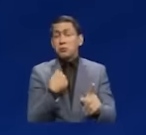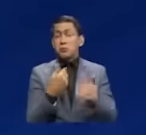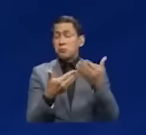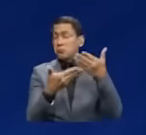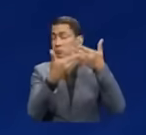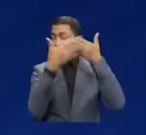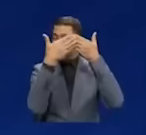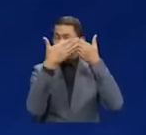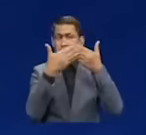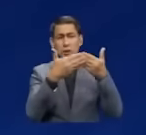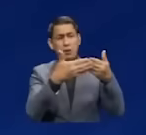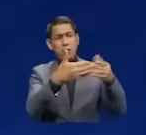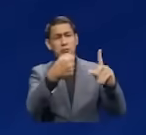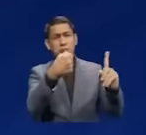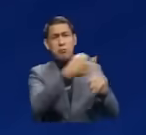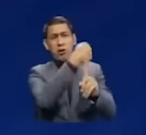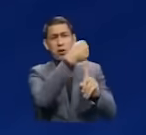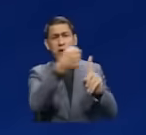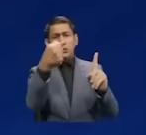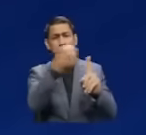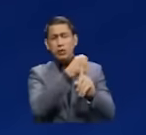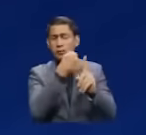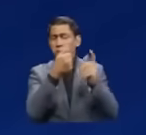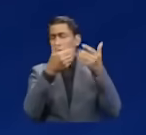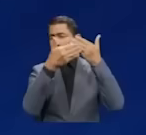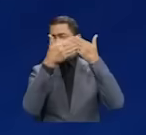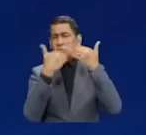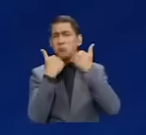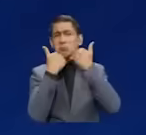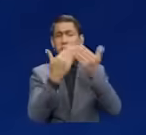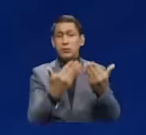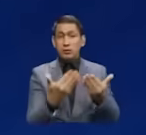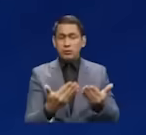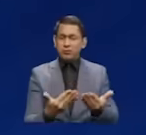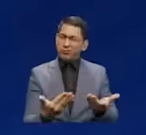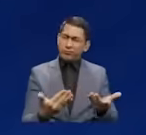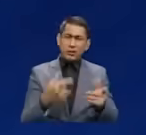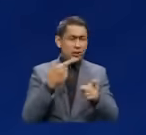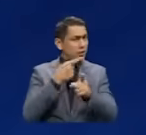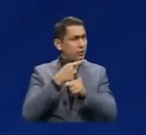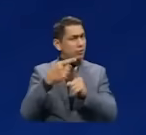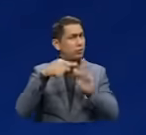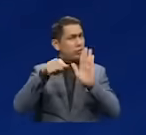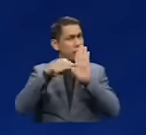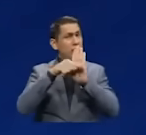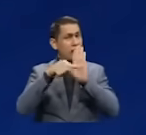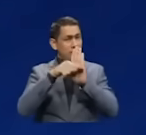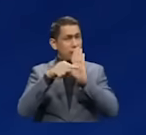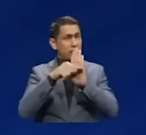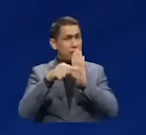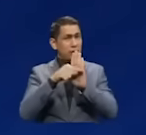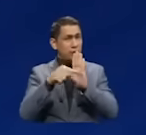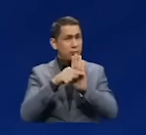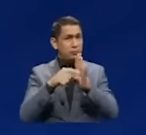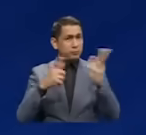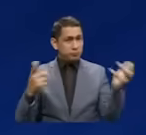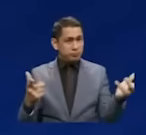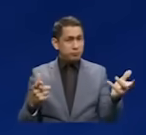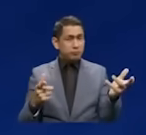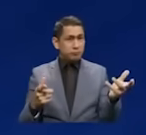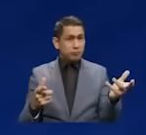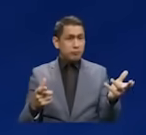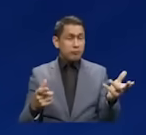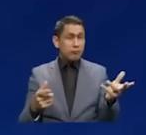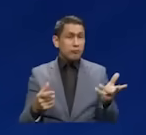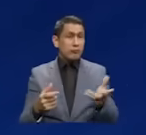no vea absolutamente nada para que a mí no me pase nada. Pero también este tipo de conductas individualistas, si bien es cierto, puede exentarlo a él de cualquier